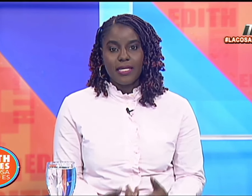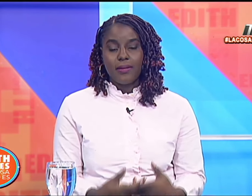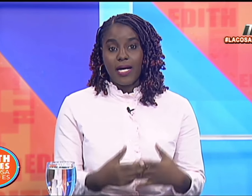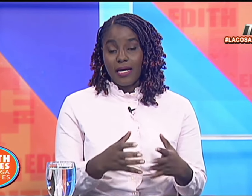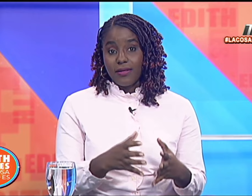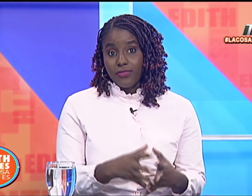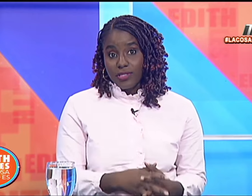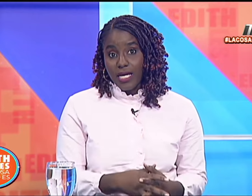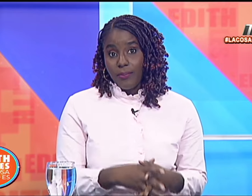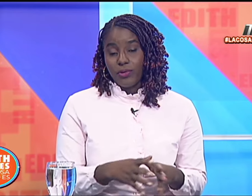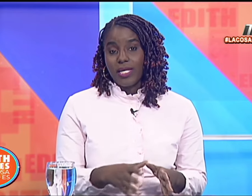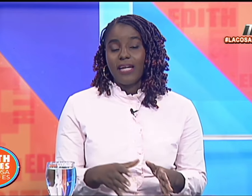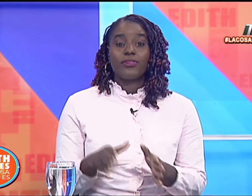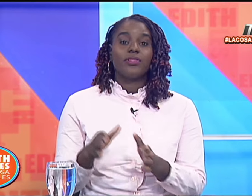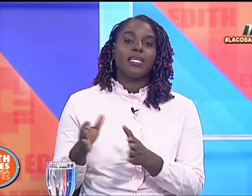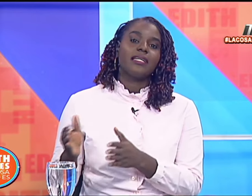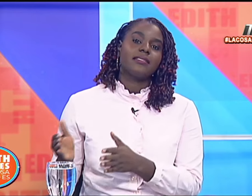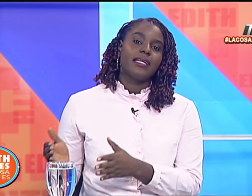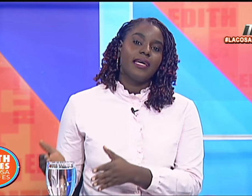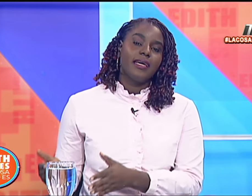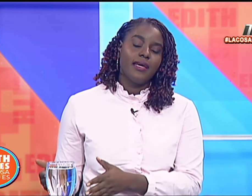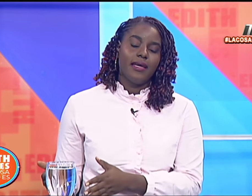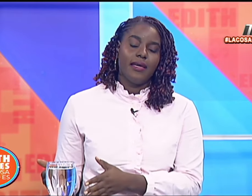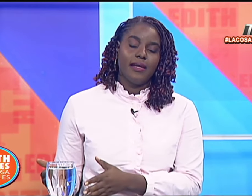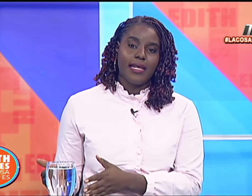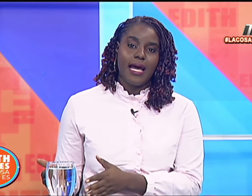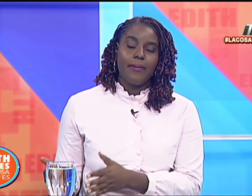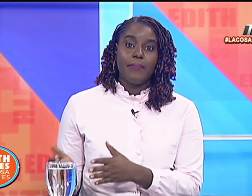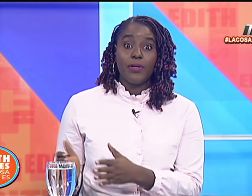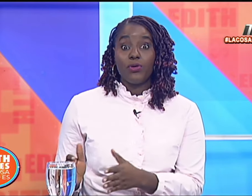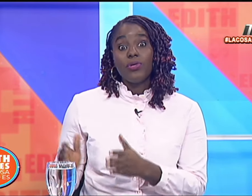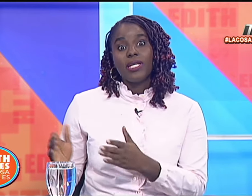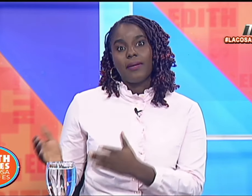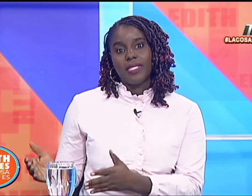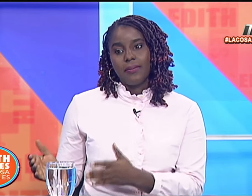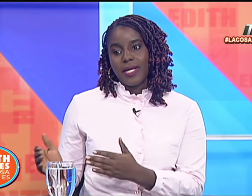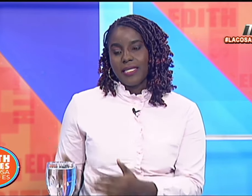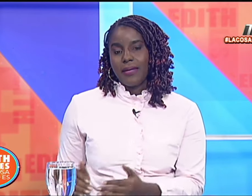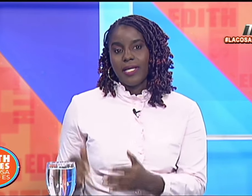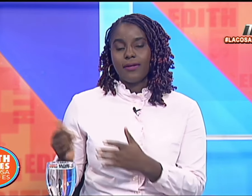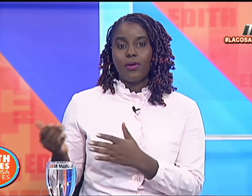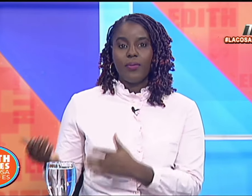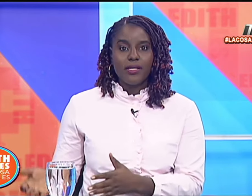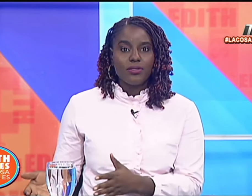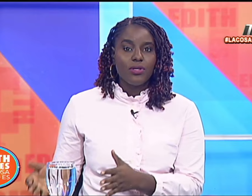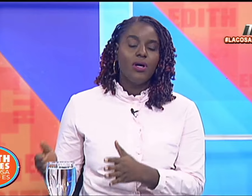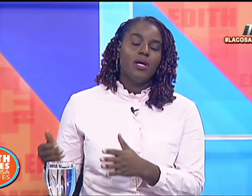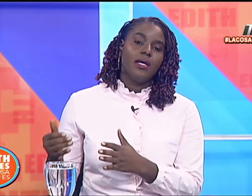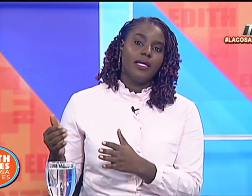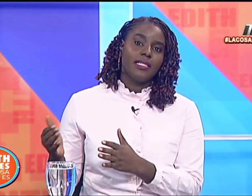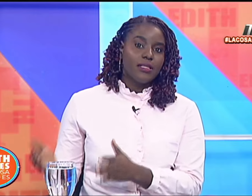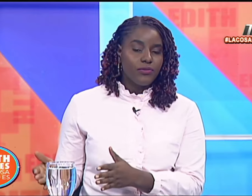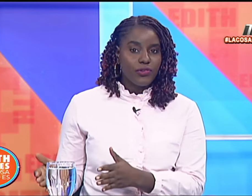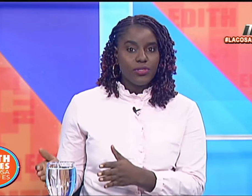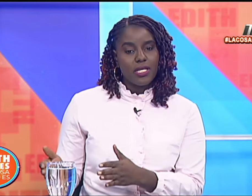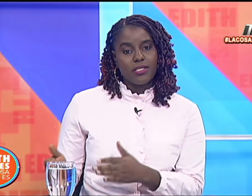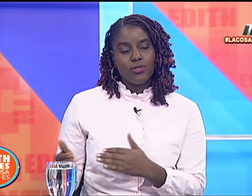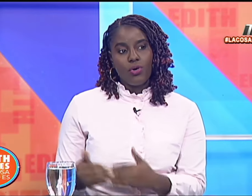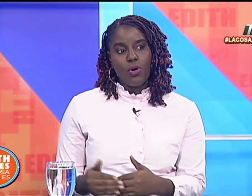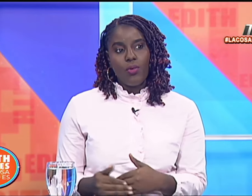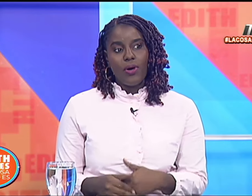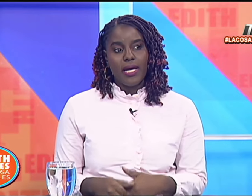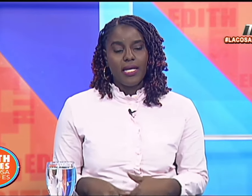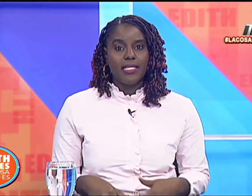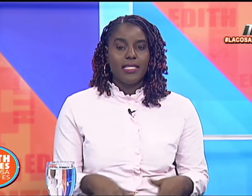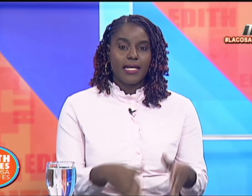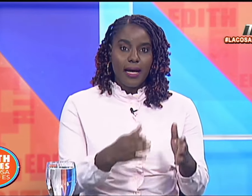básicamente que van a reforzar, porque la frontera se reabre, pero únicamente para el tema del comercio, tanto fronterizo